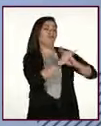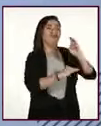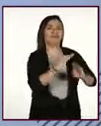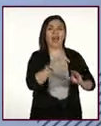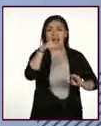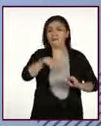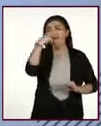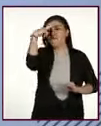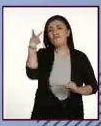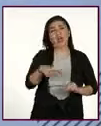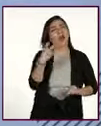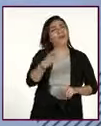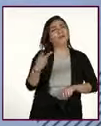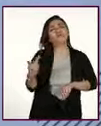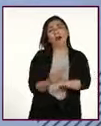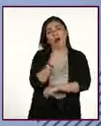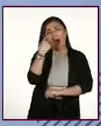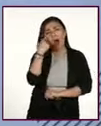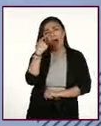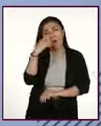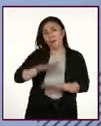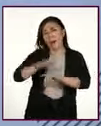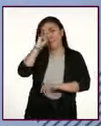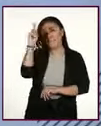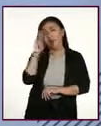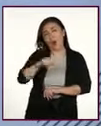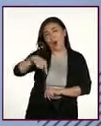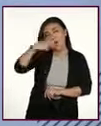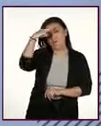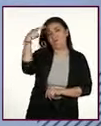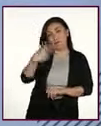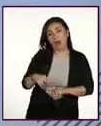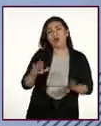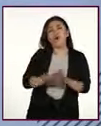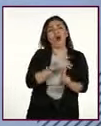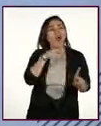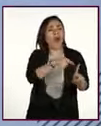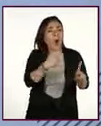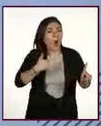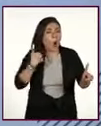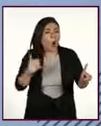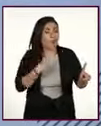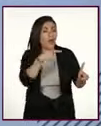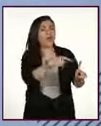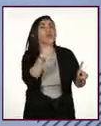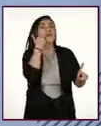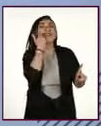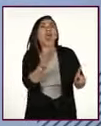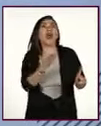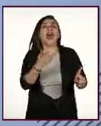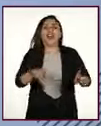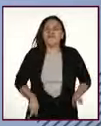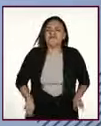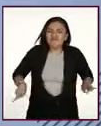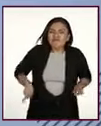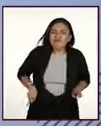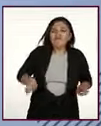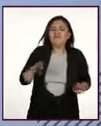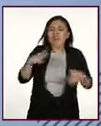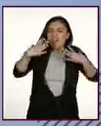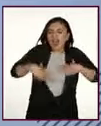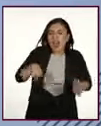México pasa, y cuando eres joven, peor. ¿no? Hay estigma por juventud. Hay estigma por ser joven, por querer un día ser cholo y un día ser